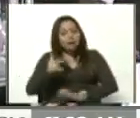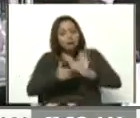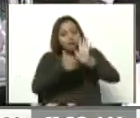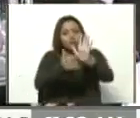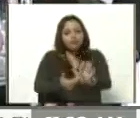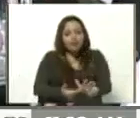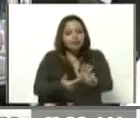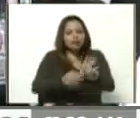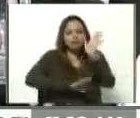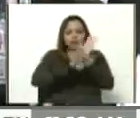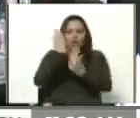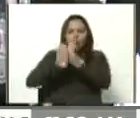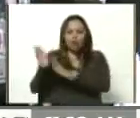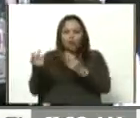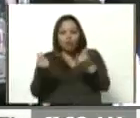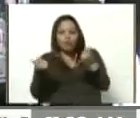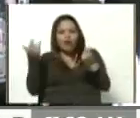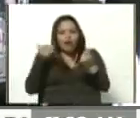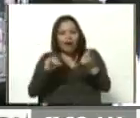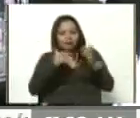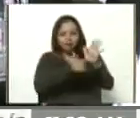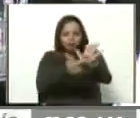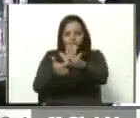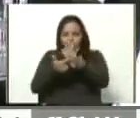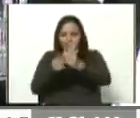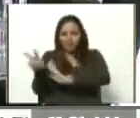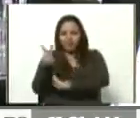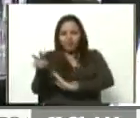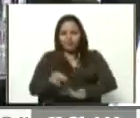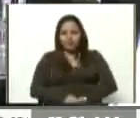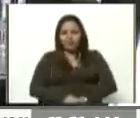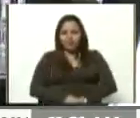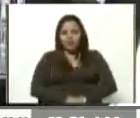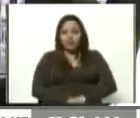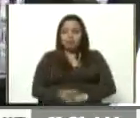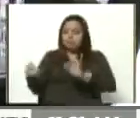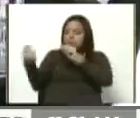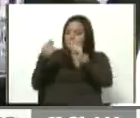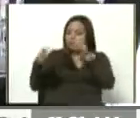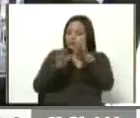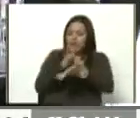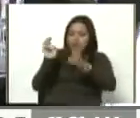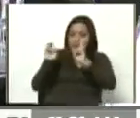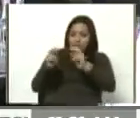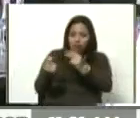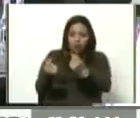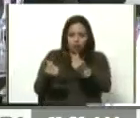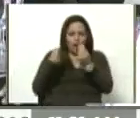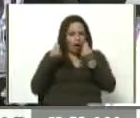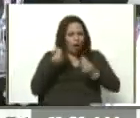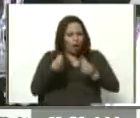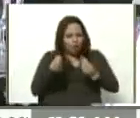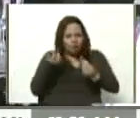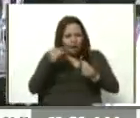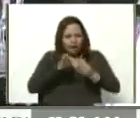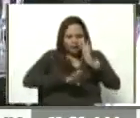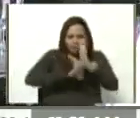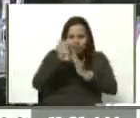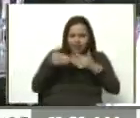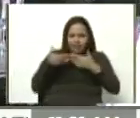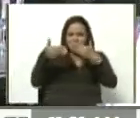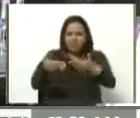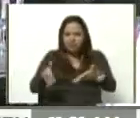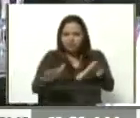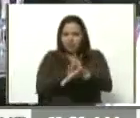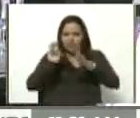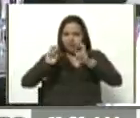crecimiento económico al cual estamos siendo objetos. Bueno, para conversar precisamente sobre este tema económico, ¿cómo se sigue avanzando en esta